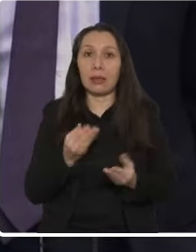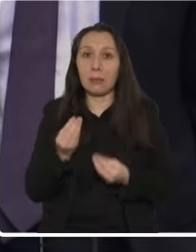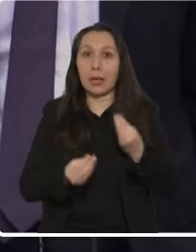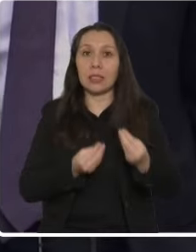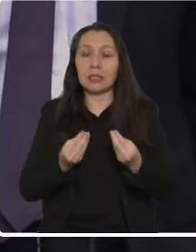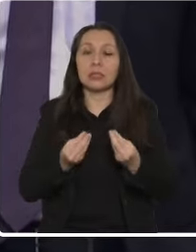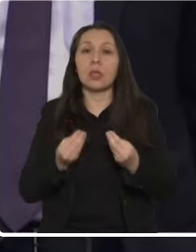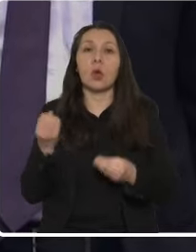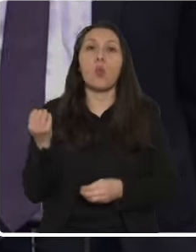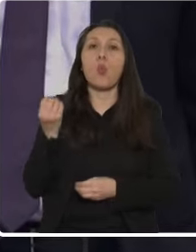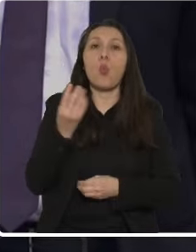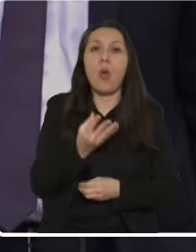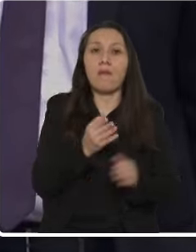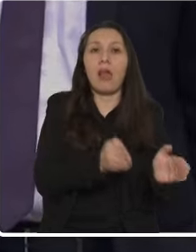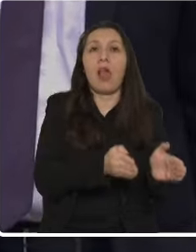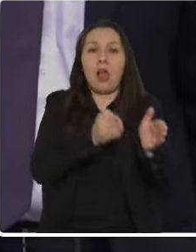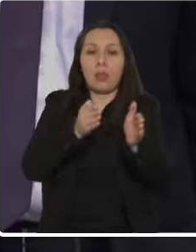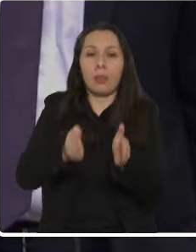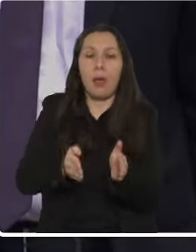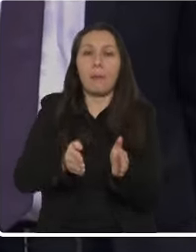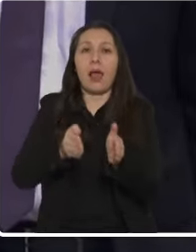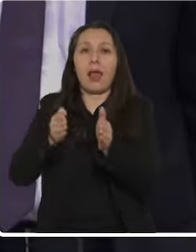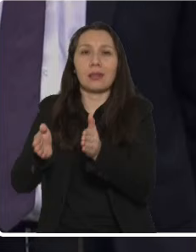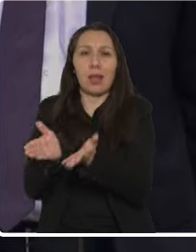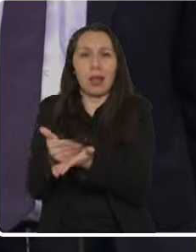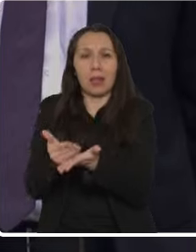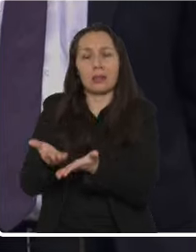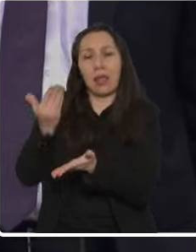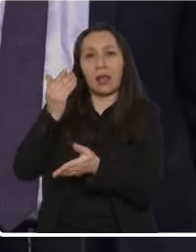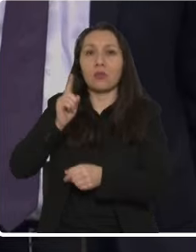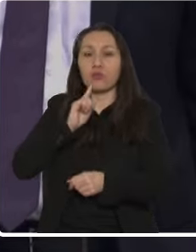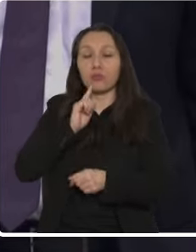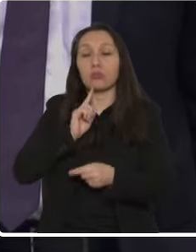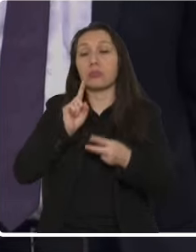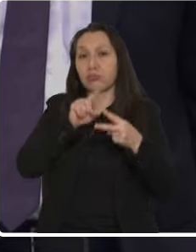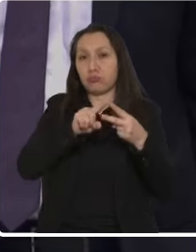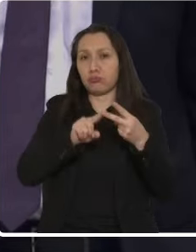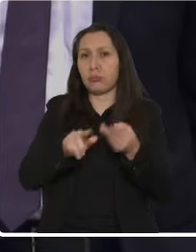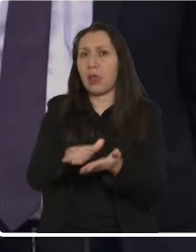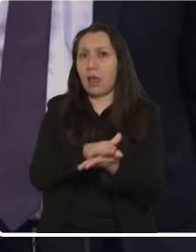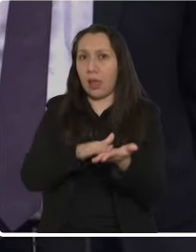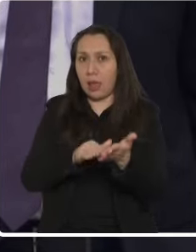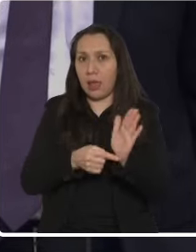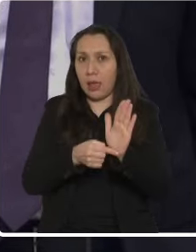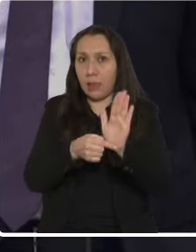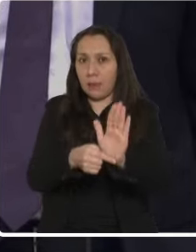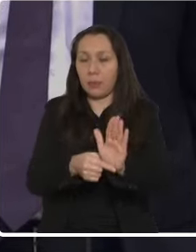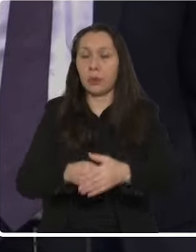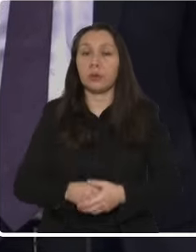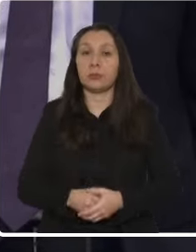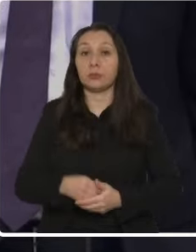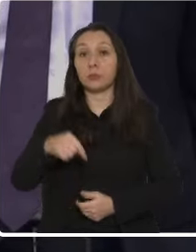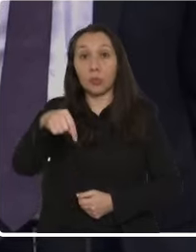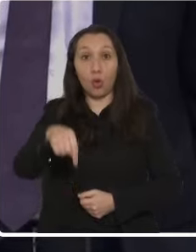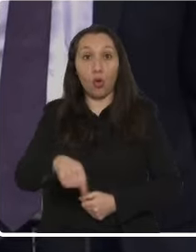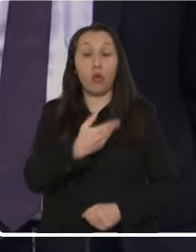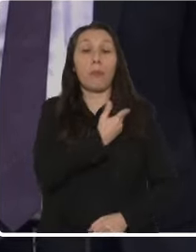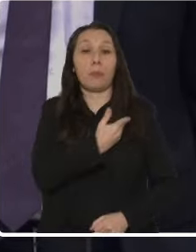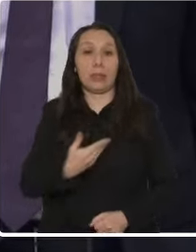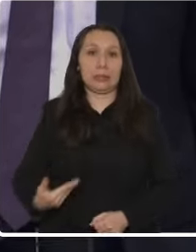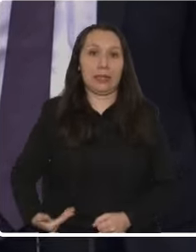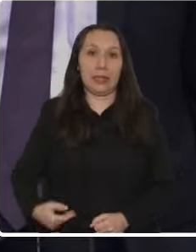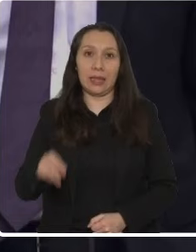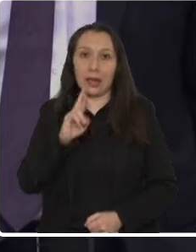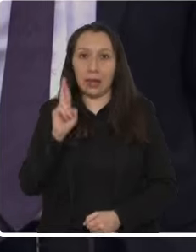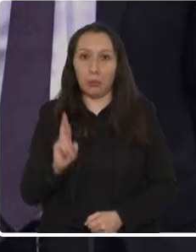es pasar a nuevas etapas en estrategias que hemos tenido. Y quiero dar dos ejemplos de ello. Si hoy día el presidente de